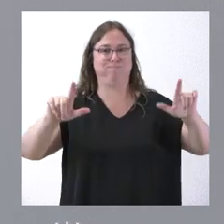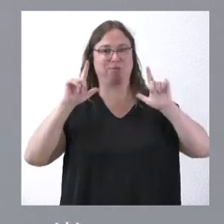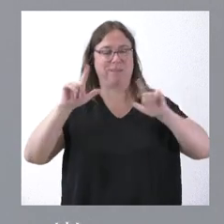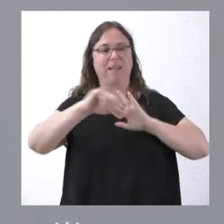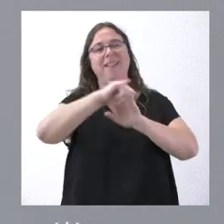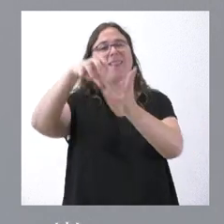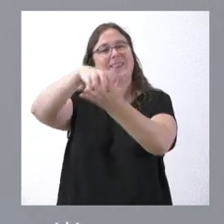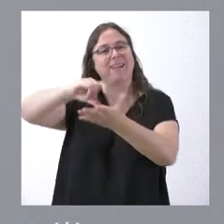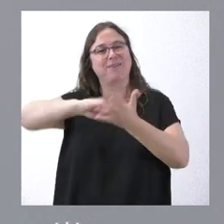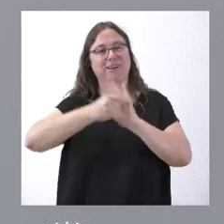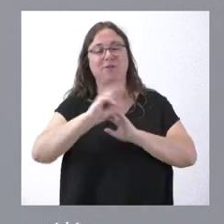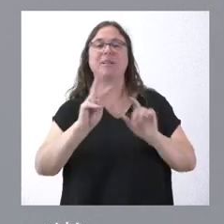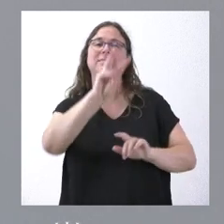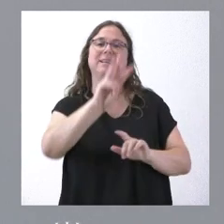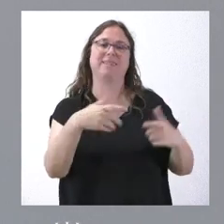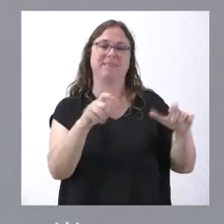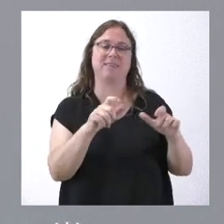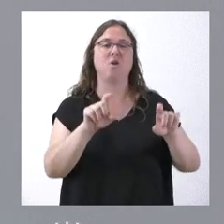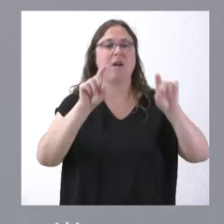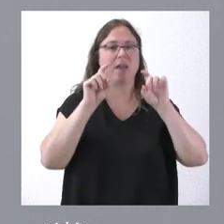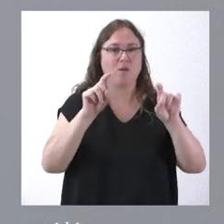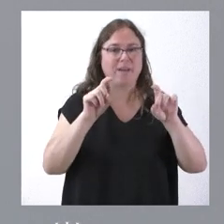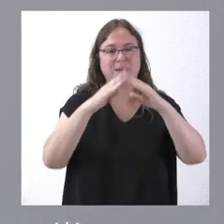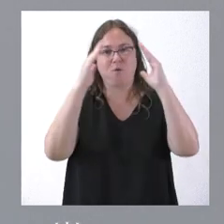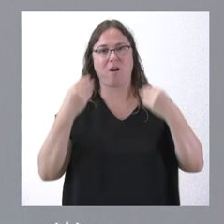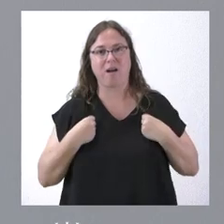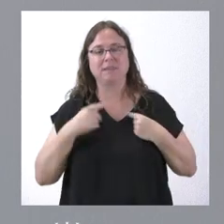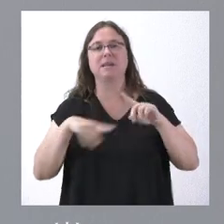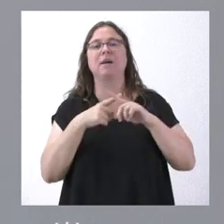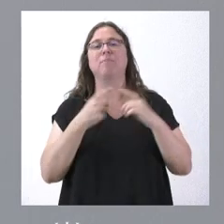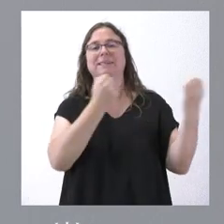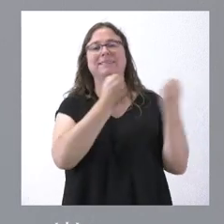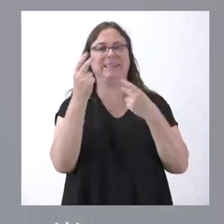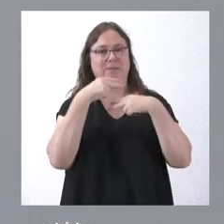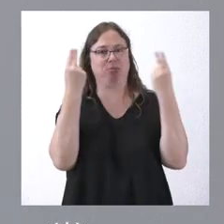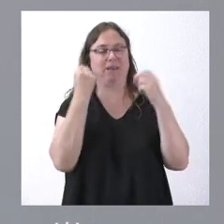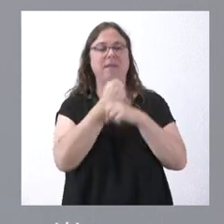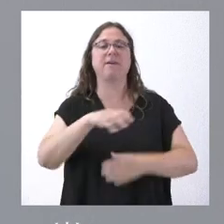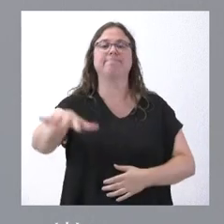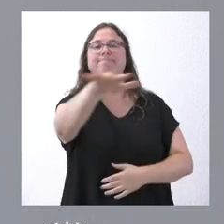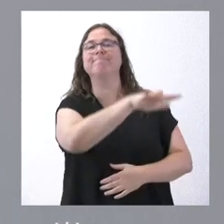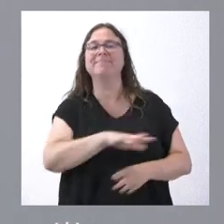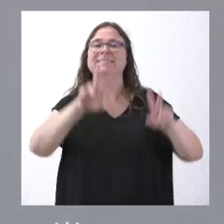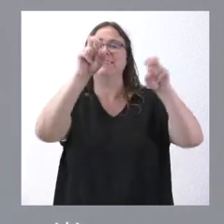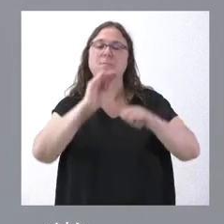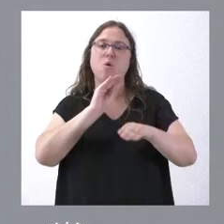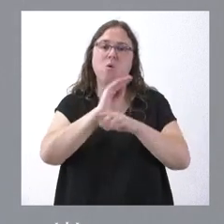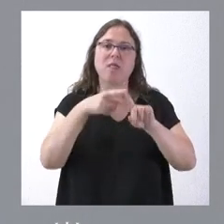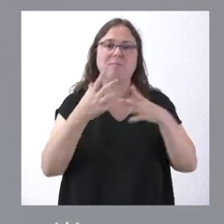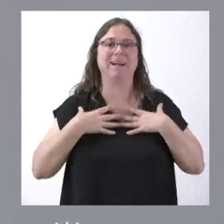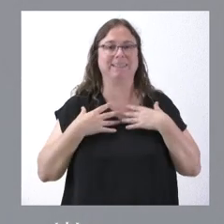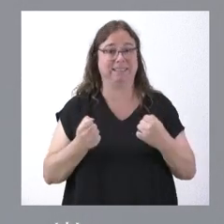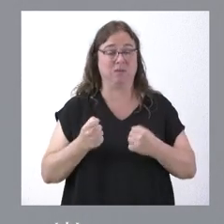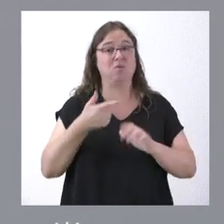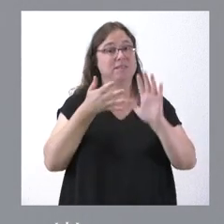tecnológicos del tercer sector del ámbito educativo, habitacional y entidades públicas que trabajan en el entorno de los cuidados y la salud. Significo en este